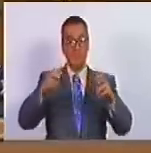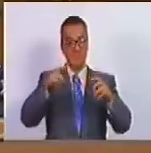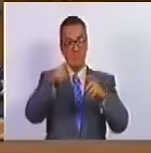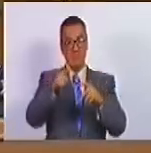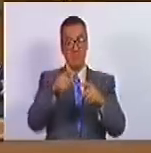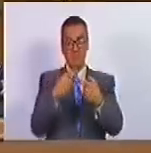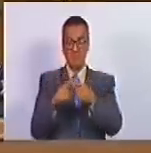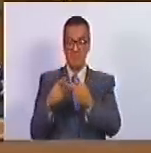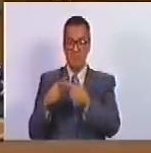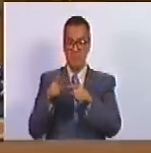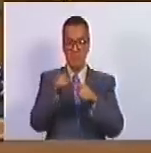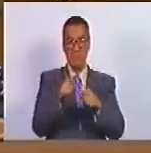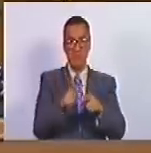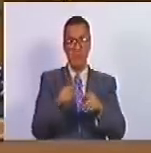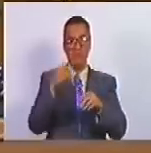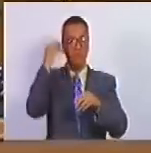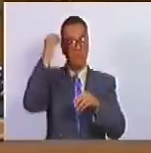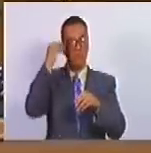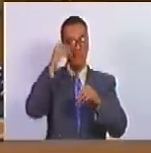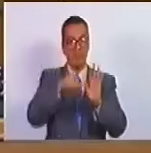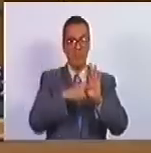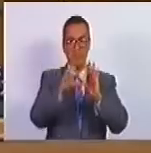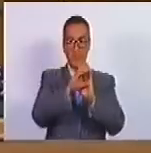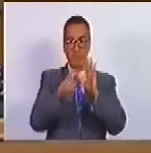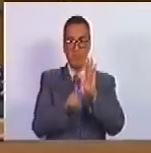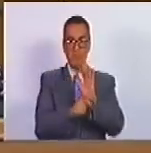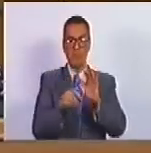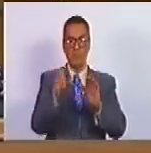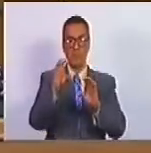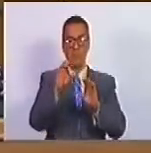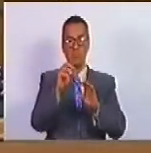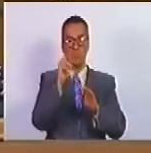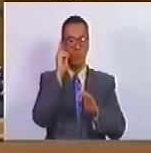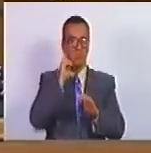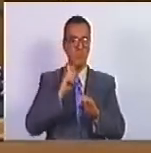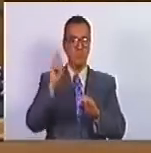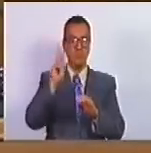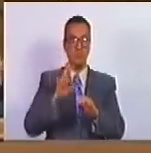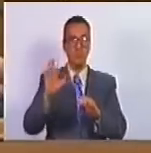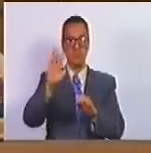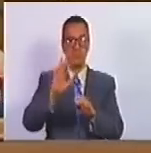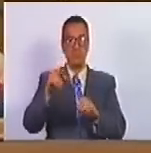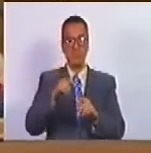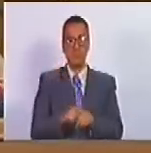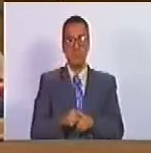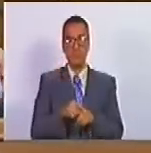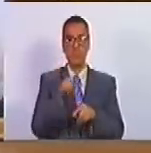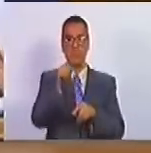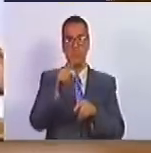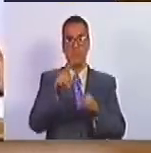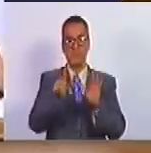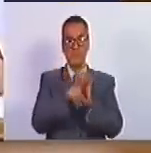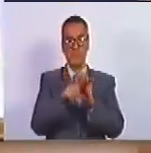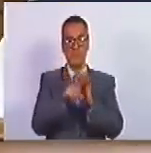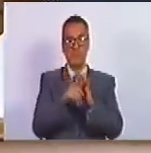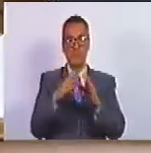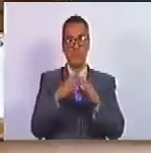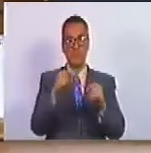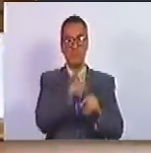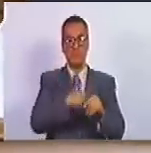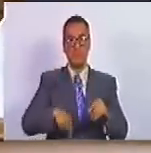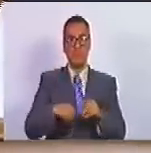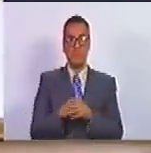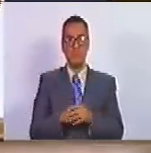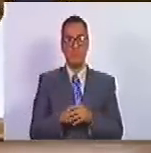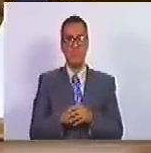impositivos distintos a los previstos en la Constitución de la República Bolivariana de Venezuela y esta ley. Es todo, ciudadano